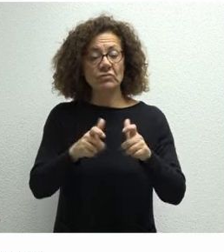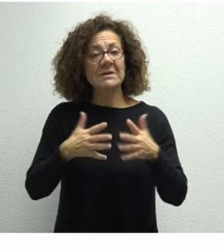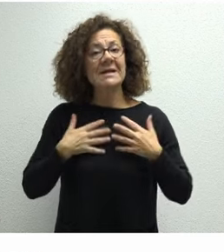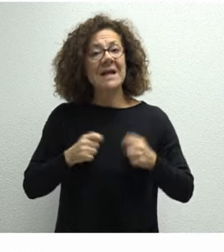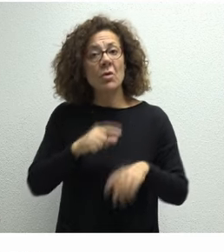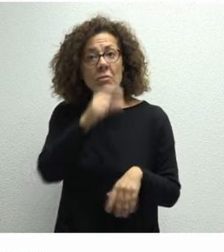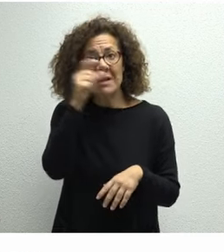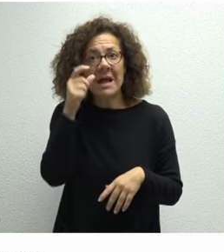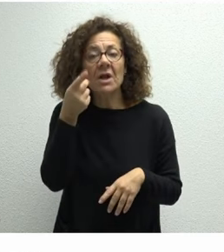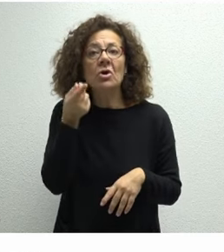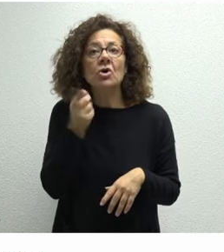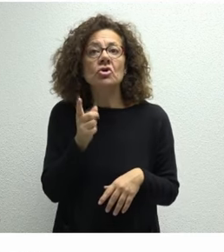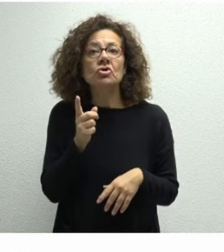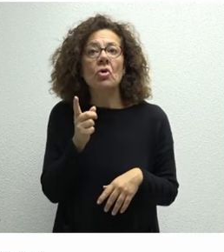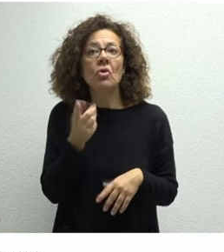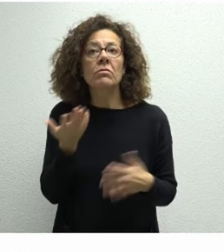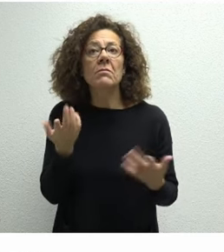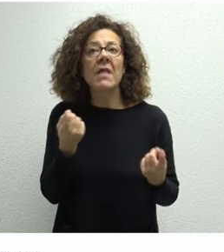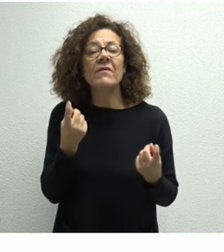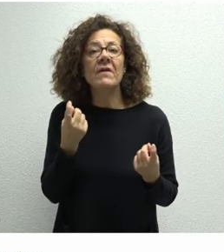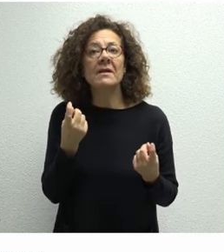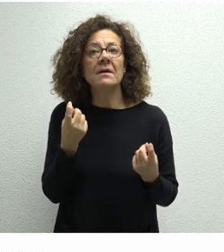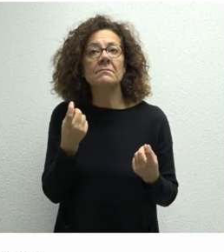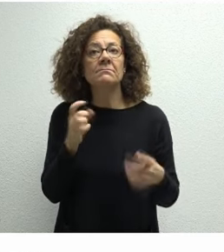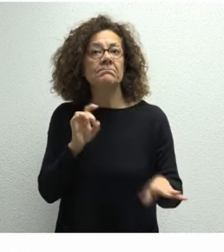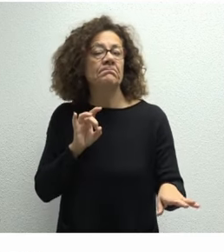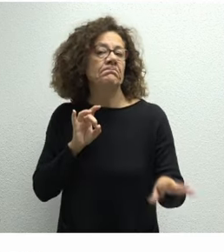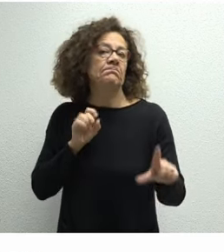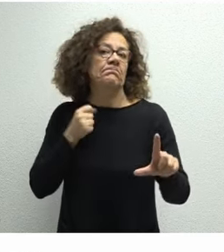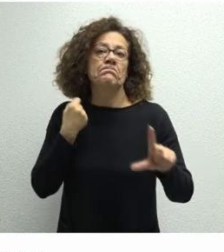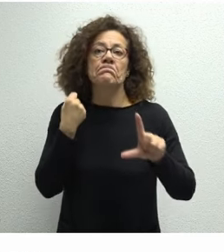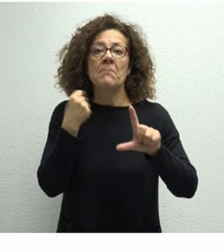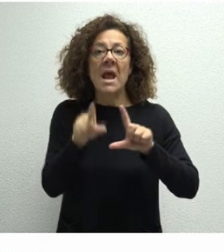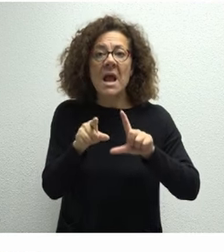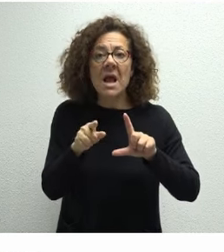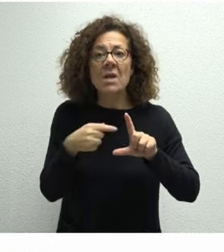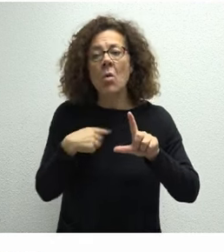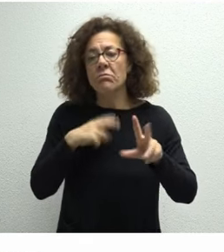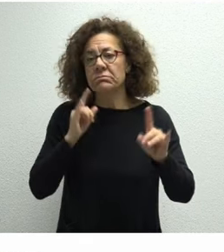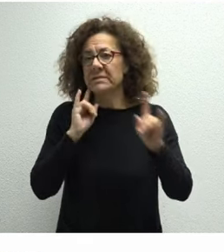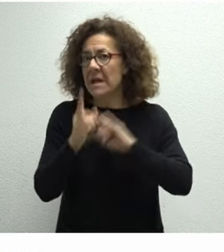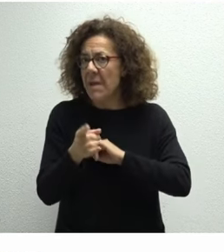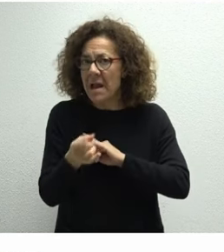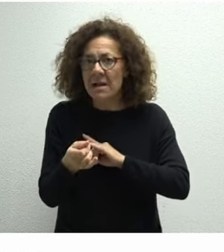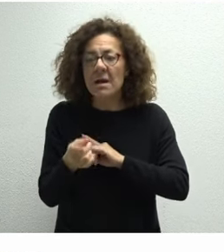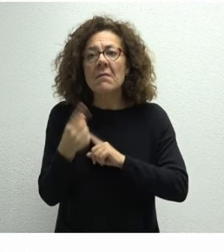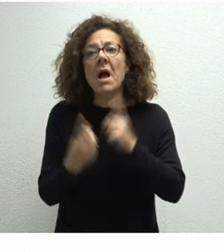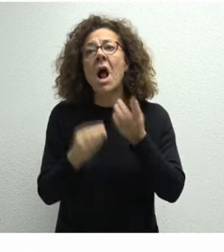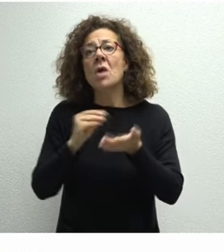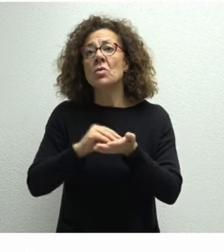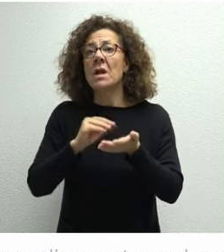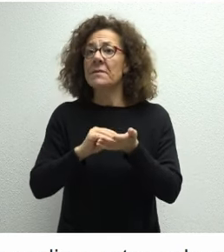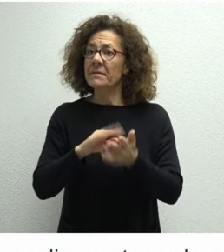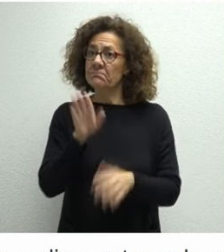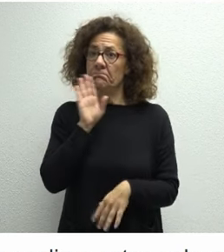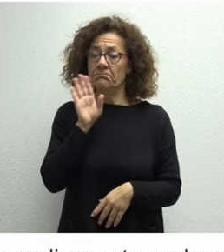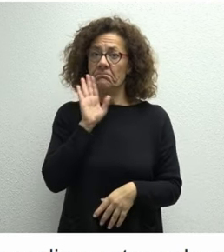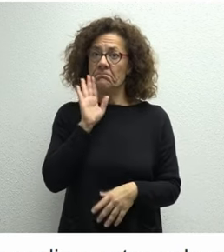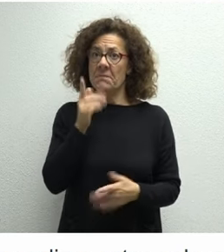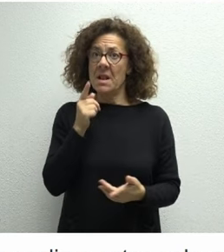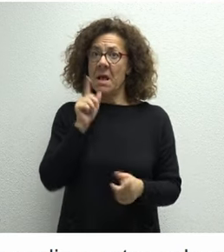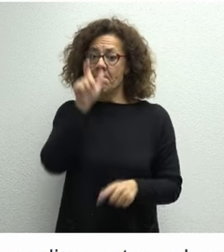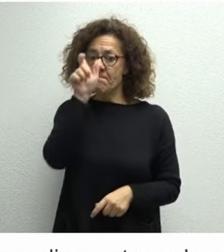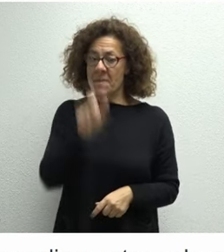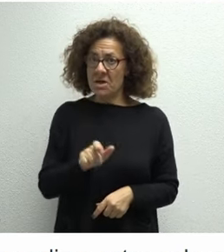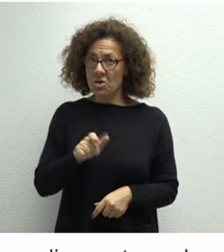Mental simplemente tienen que mandarnos un email una una llamada a veces lo hacen desde la propia con la propia